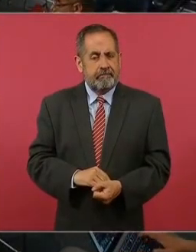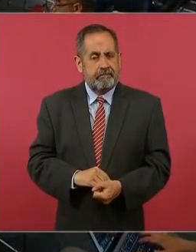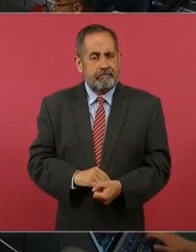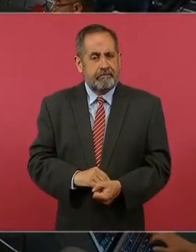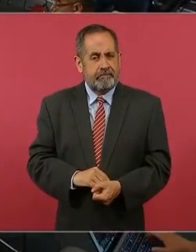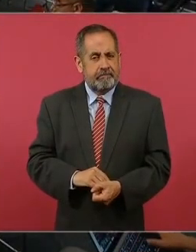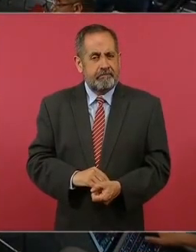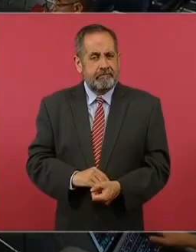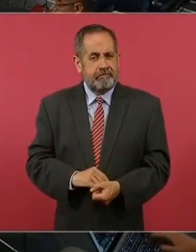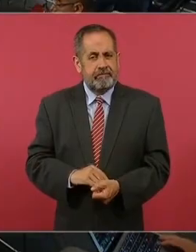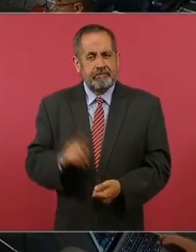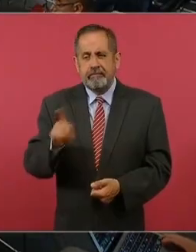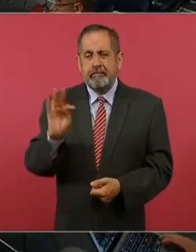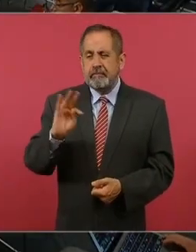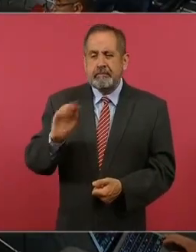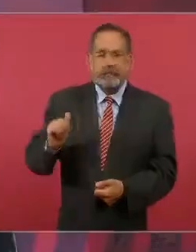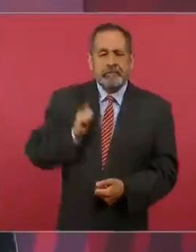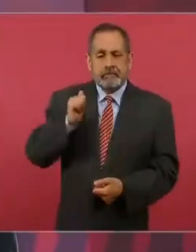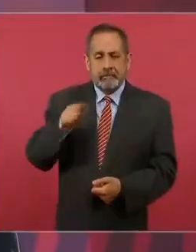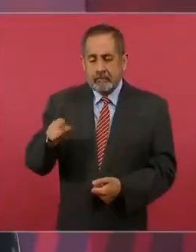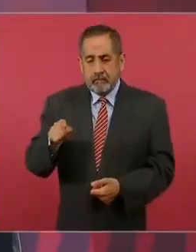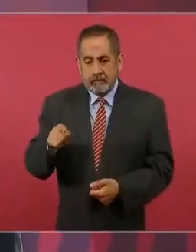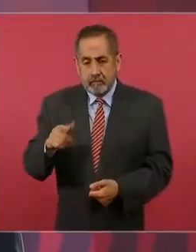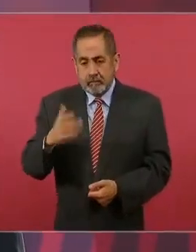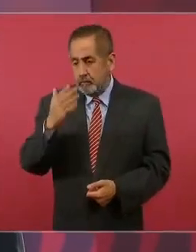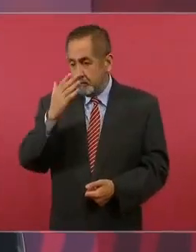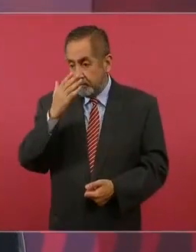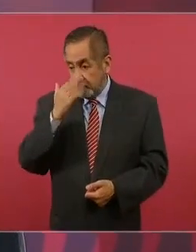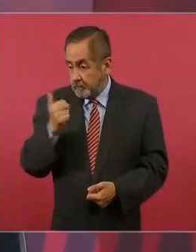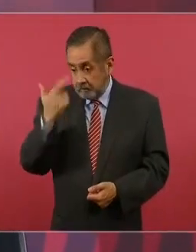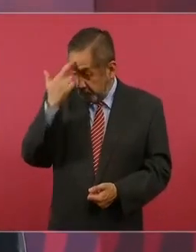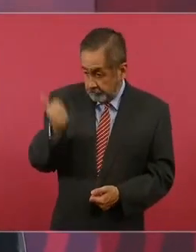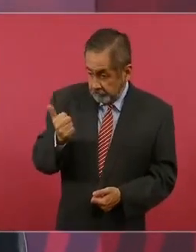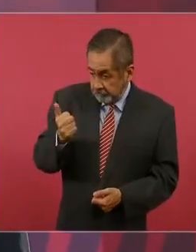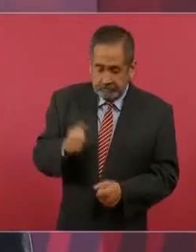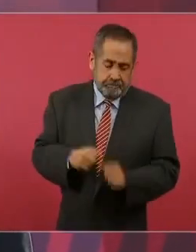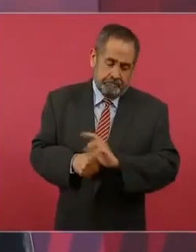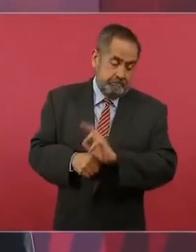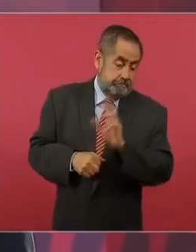de una situación en donde no hay justicia, no.